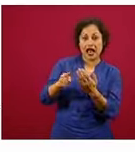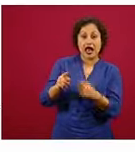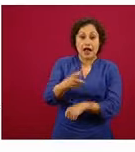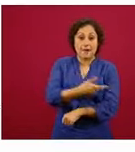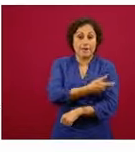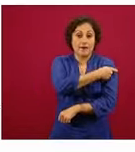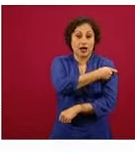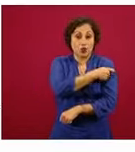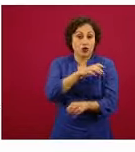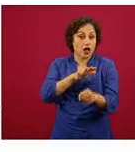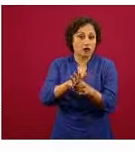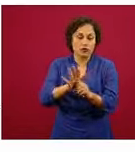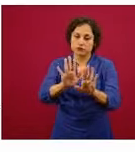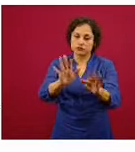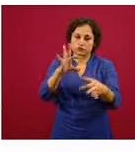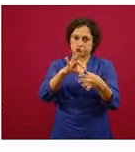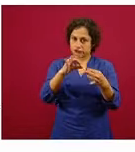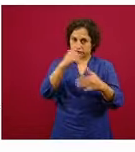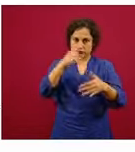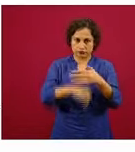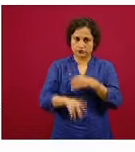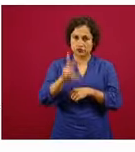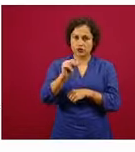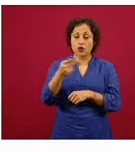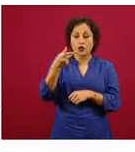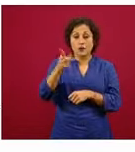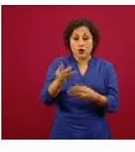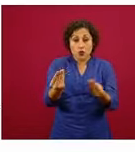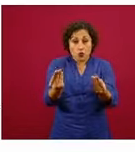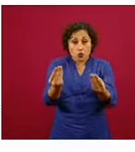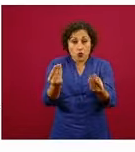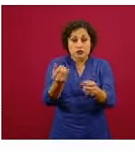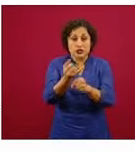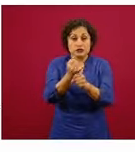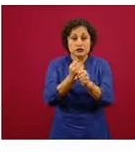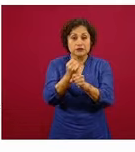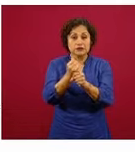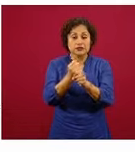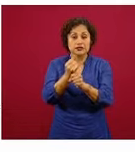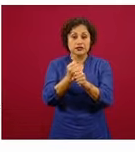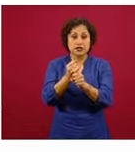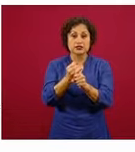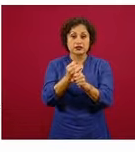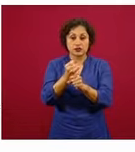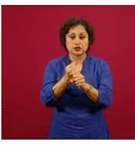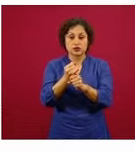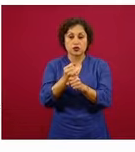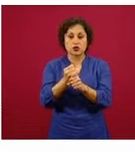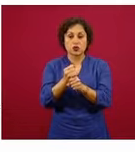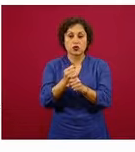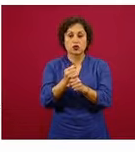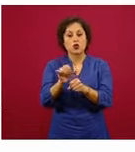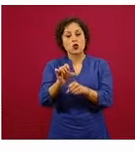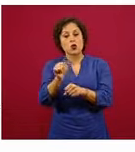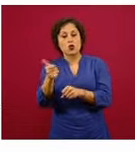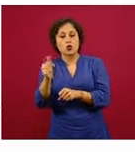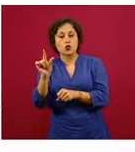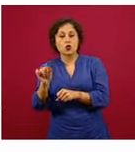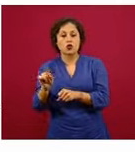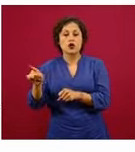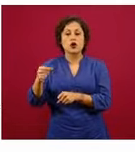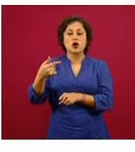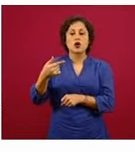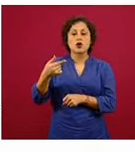más adelante, pero están en la fase clínica más avanzada las del Instituto de Productos Biológicos de